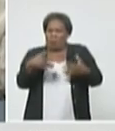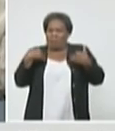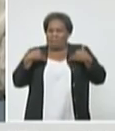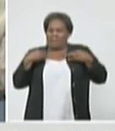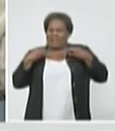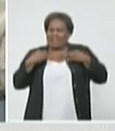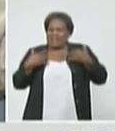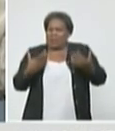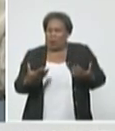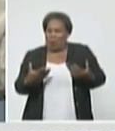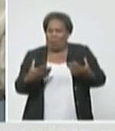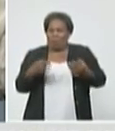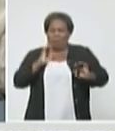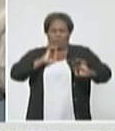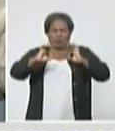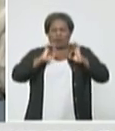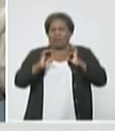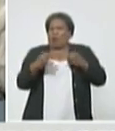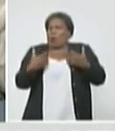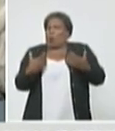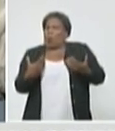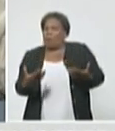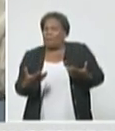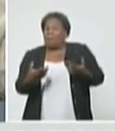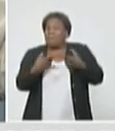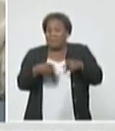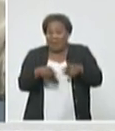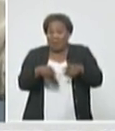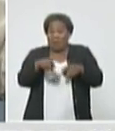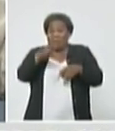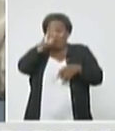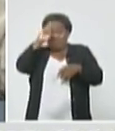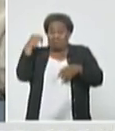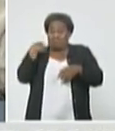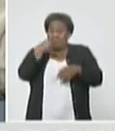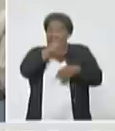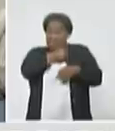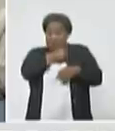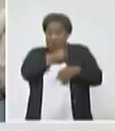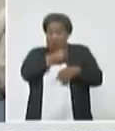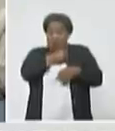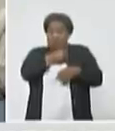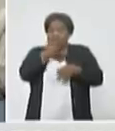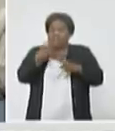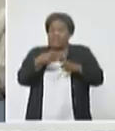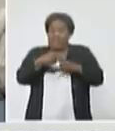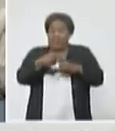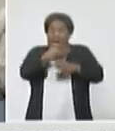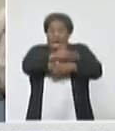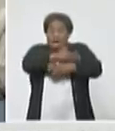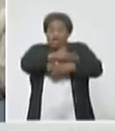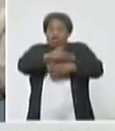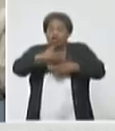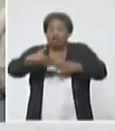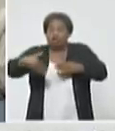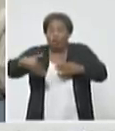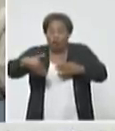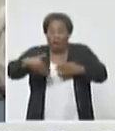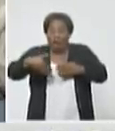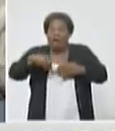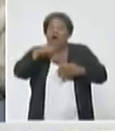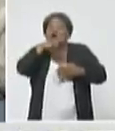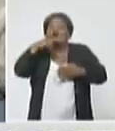pero indiscutiblemente tiene un alto riesgo. Los que están en zona roja, como se llama, donde hay pacientes ya confirmados